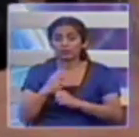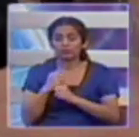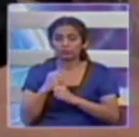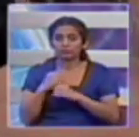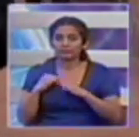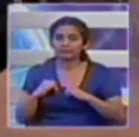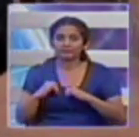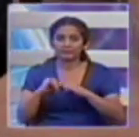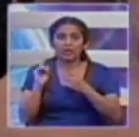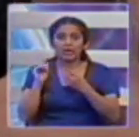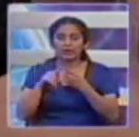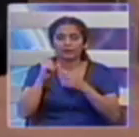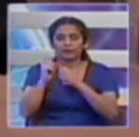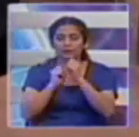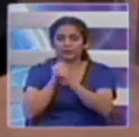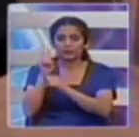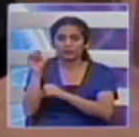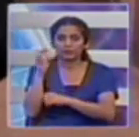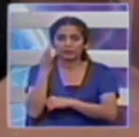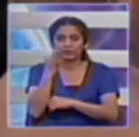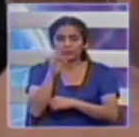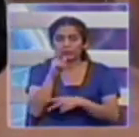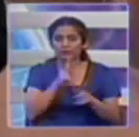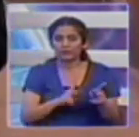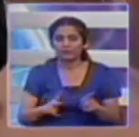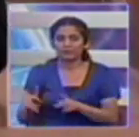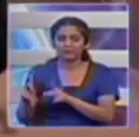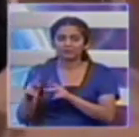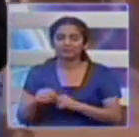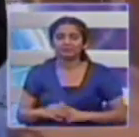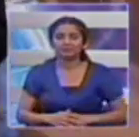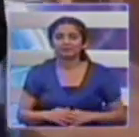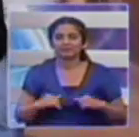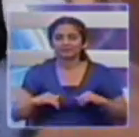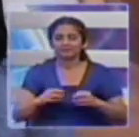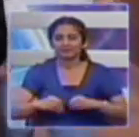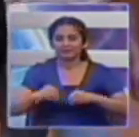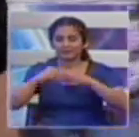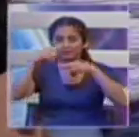el año 2019. Es lo que podemos informar, María Antonieta. Retorno con usted en estudios. Tiene más noticias. Buenas tardes.